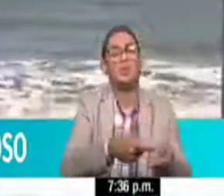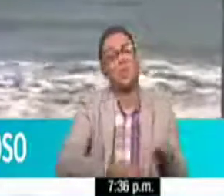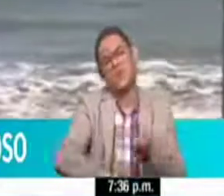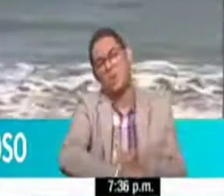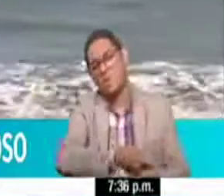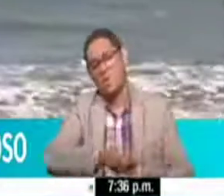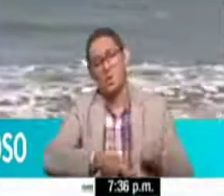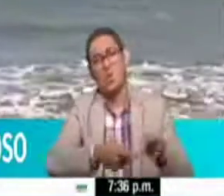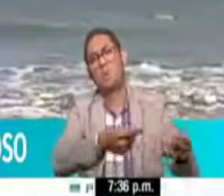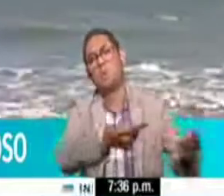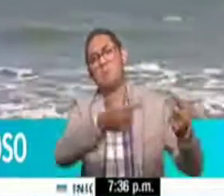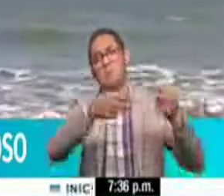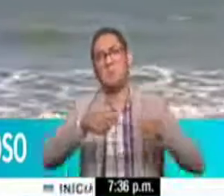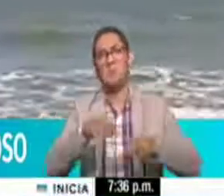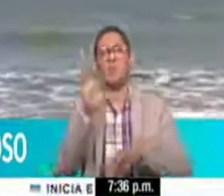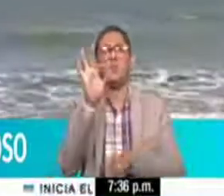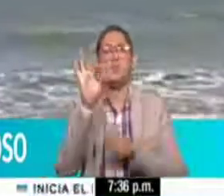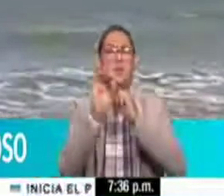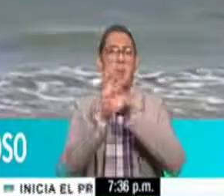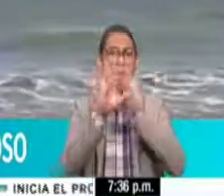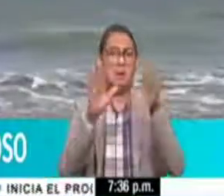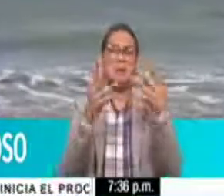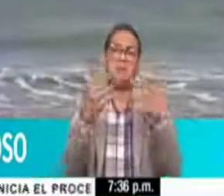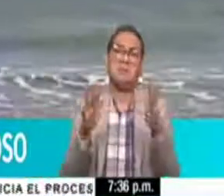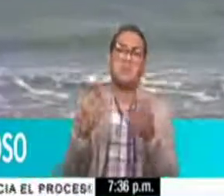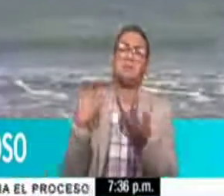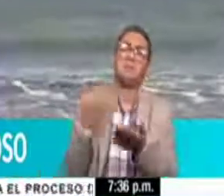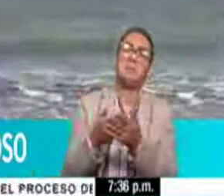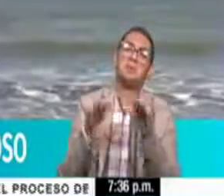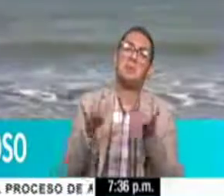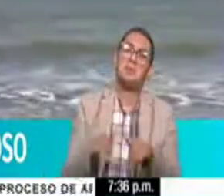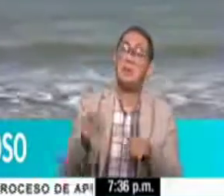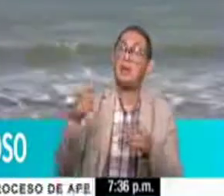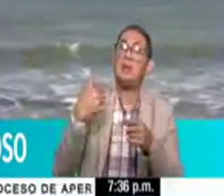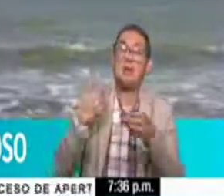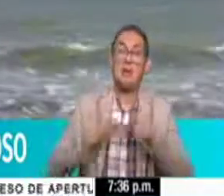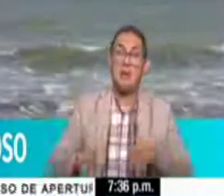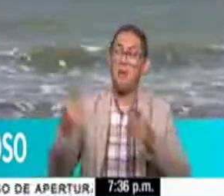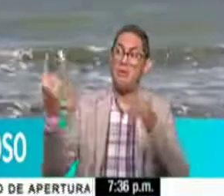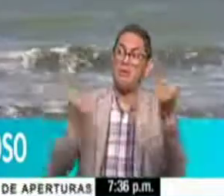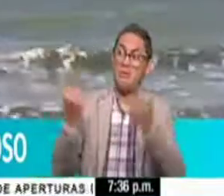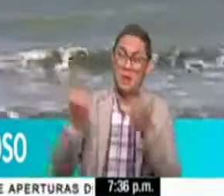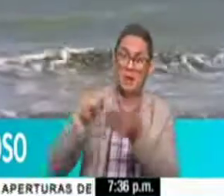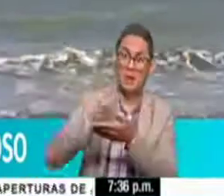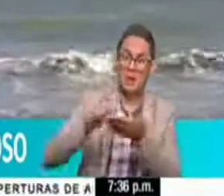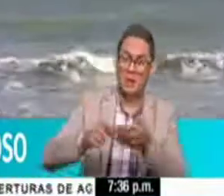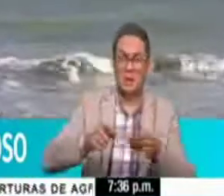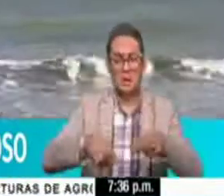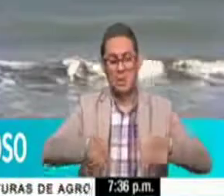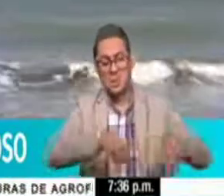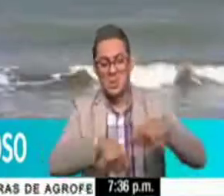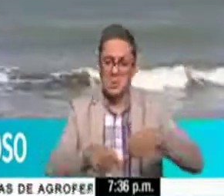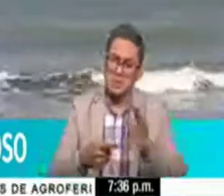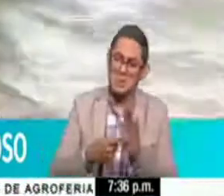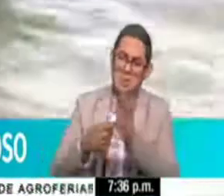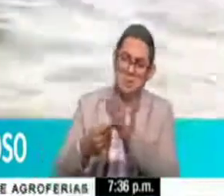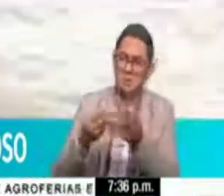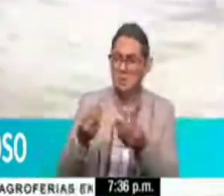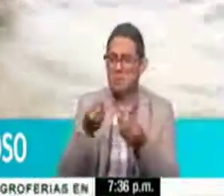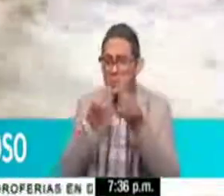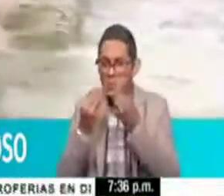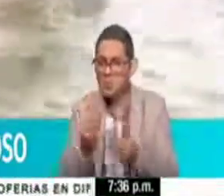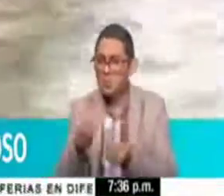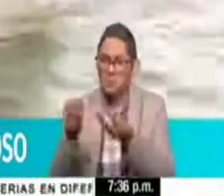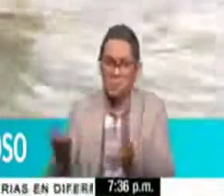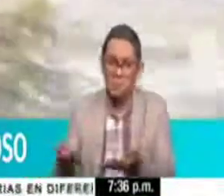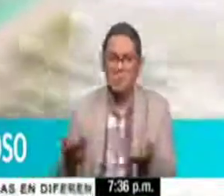los hijos, a hacer su comida cuando llega de la casa y después ayudarlos a sus deberes de la escuela. De acuerdo a datos de